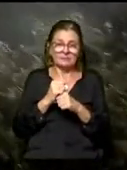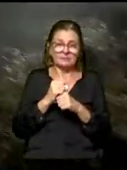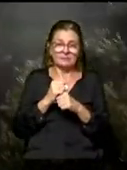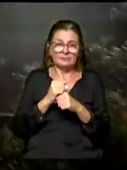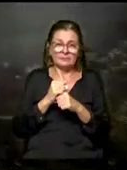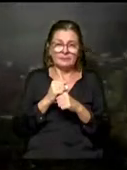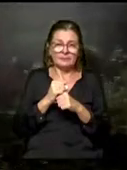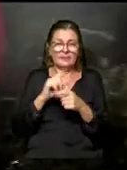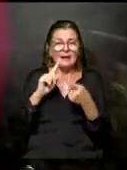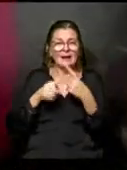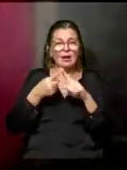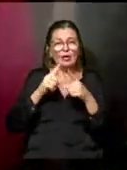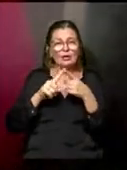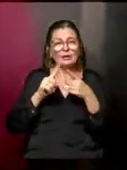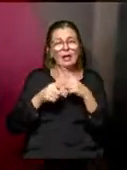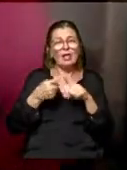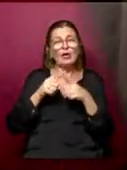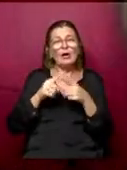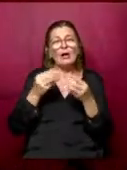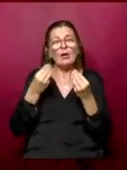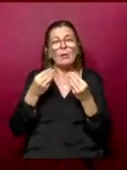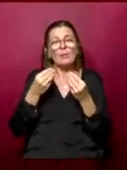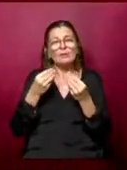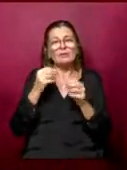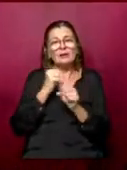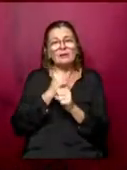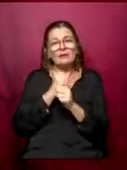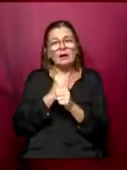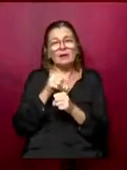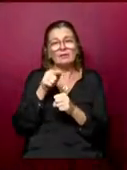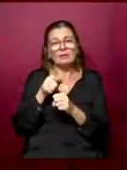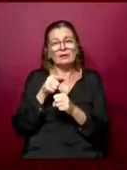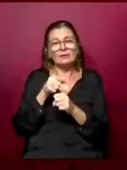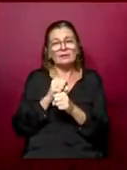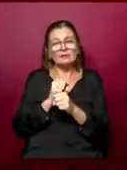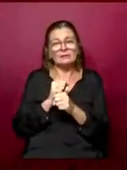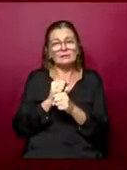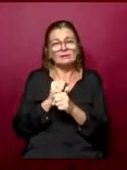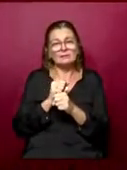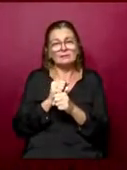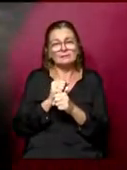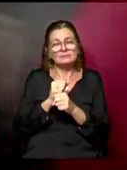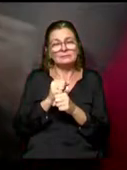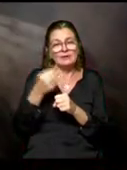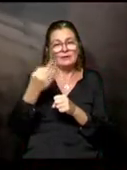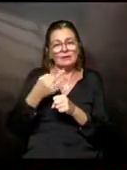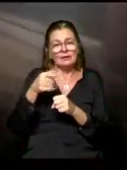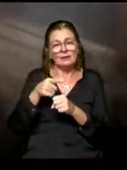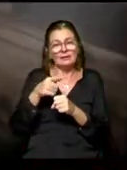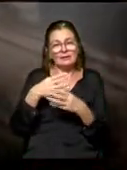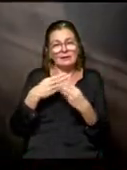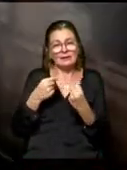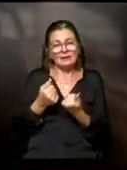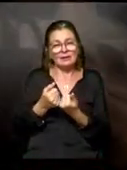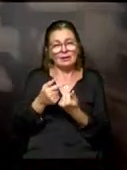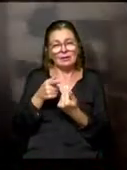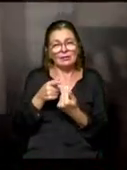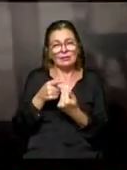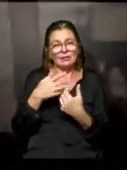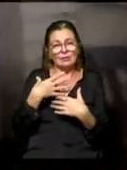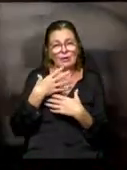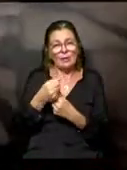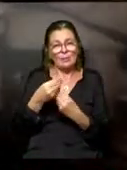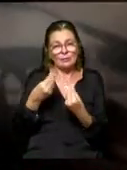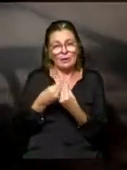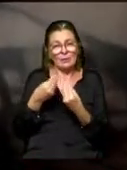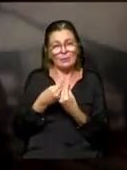Desde la coordinadora de asentamientos, ¿cómo se está trabajando también en este sentido? En realidad, en este sentido, ellos nos apoyan